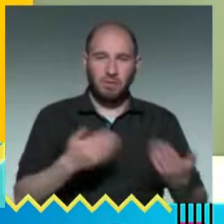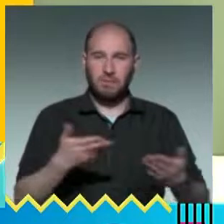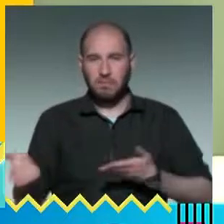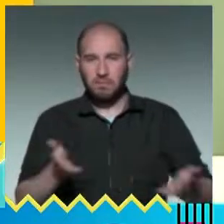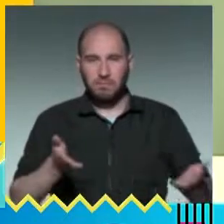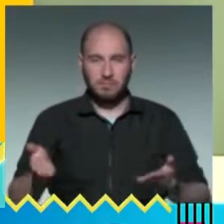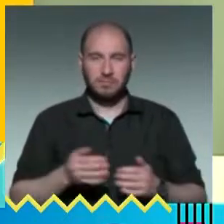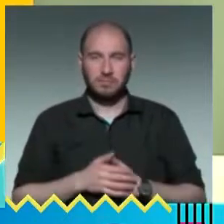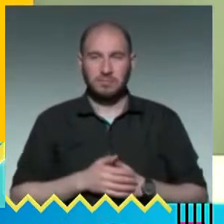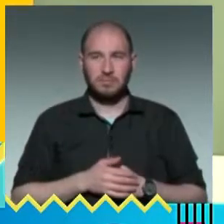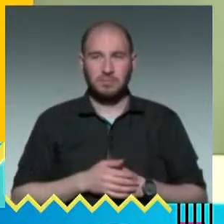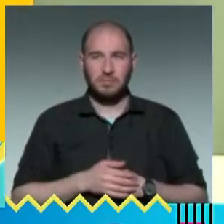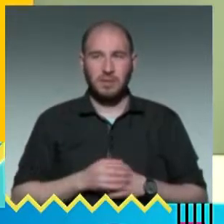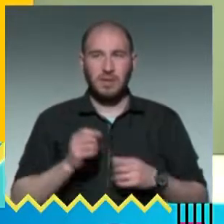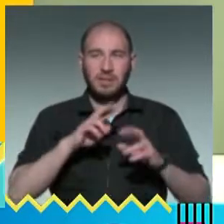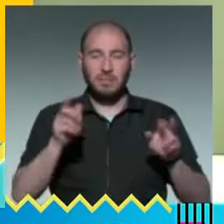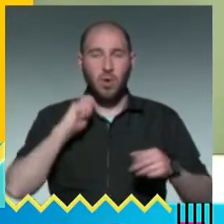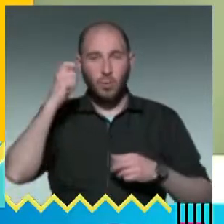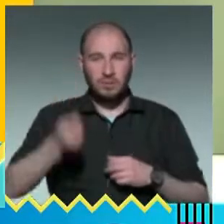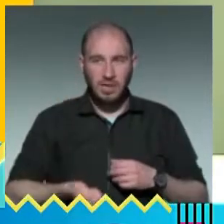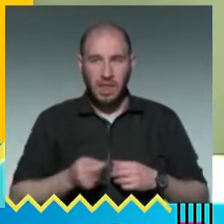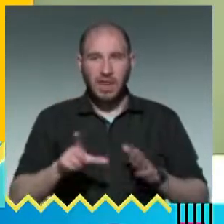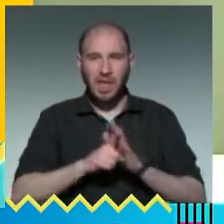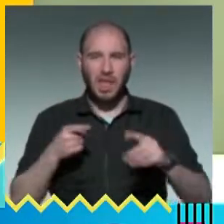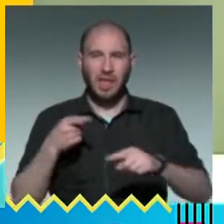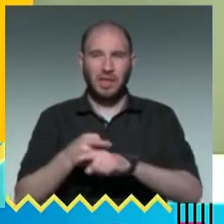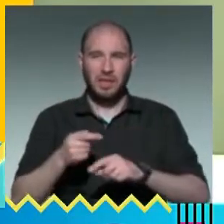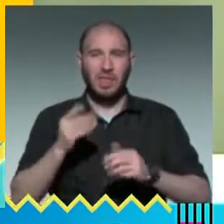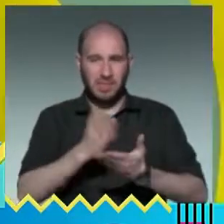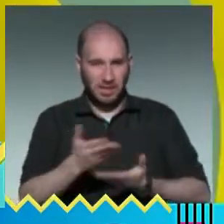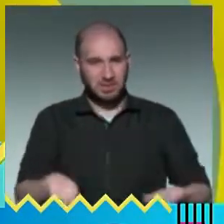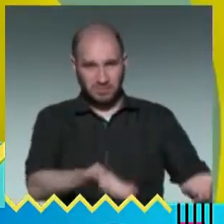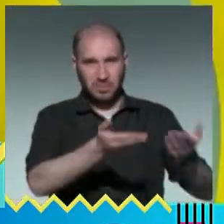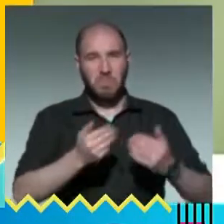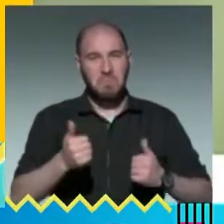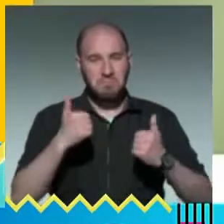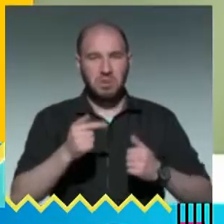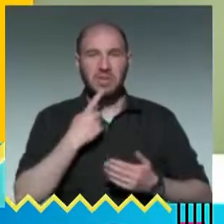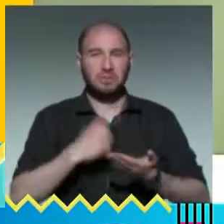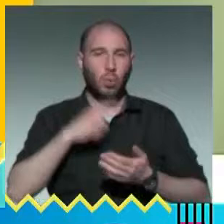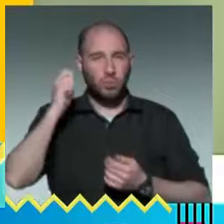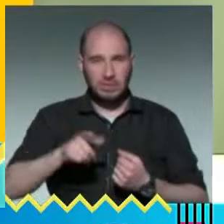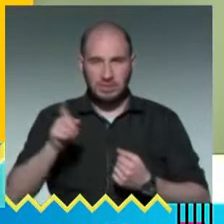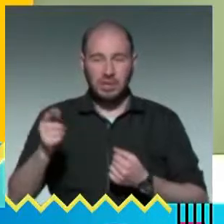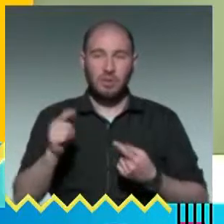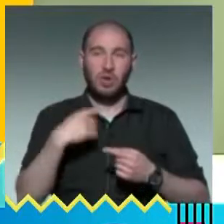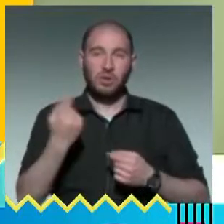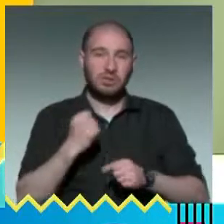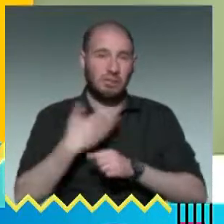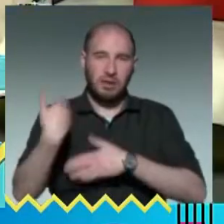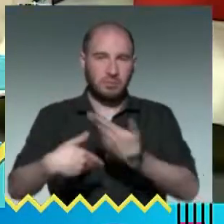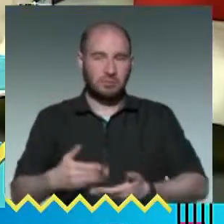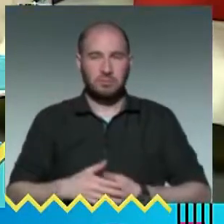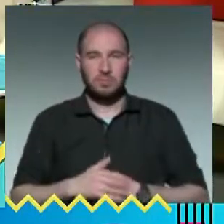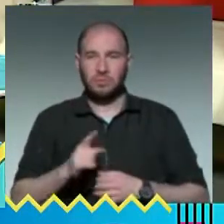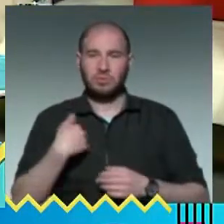del otro. Si vamos a ir por lo jurídico a impugnar la ley, tienen todo su derecho. Perfecto, lo decidirá la justicia. Nosotros tenemos que seguir trabajando. O